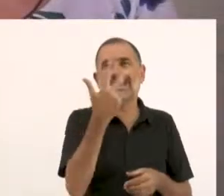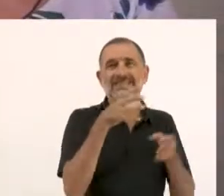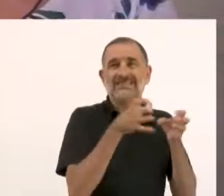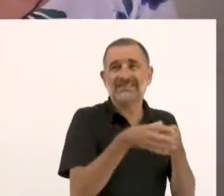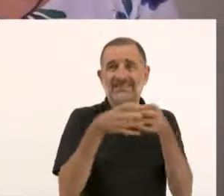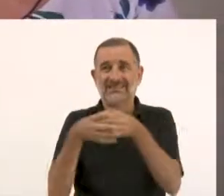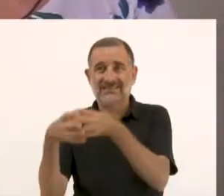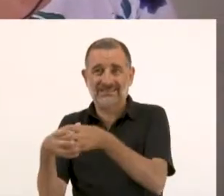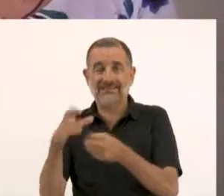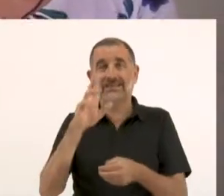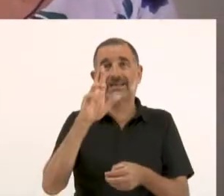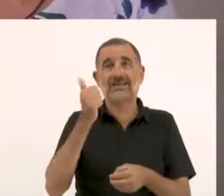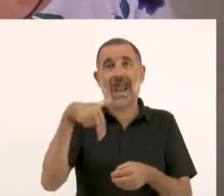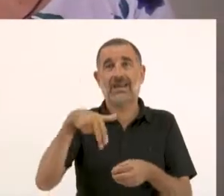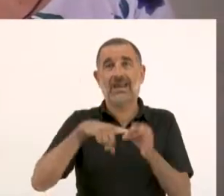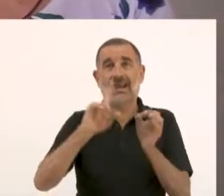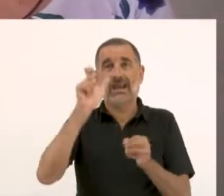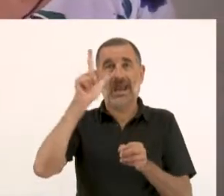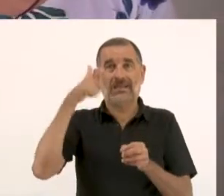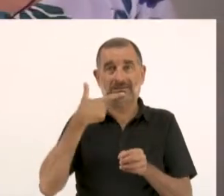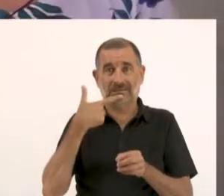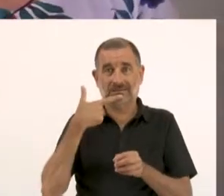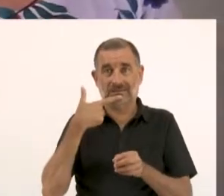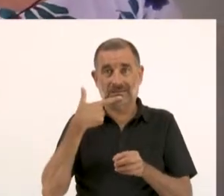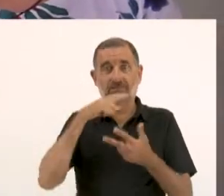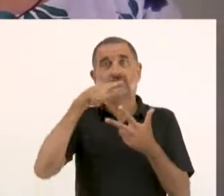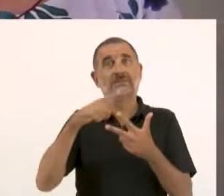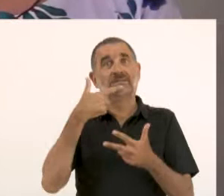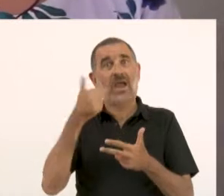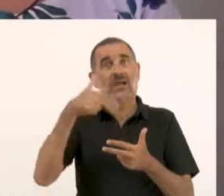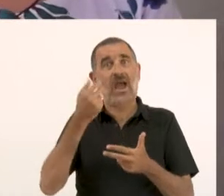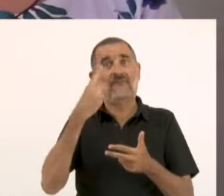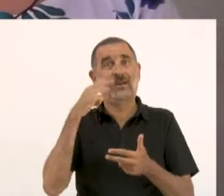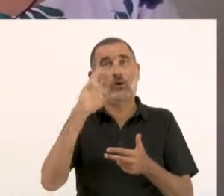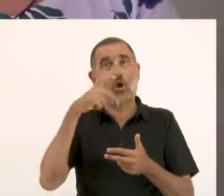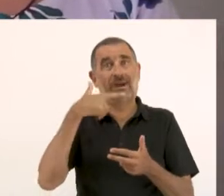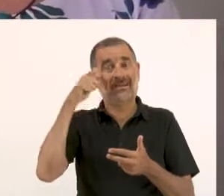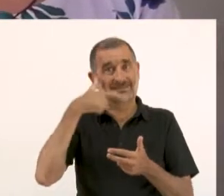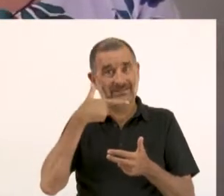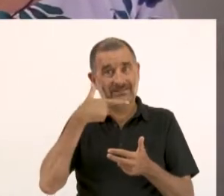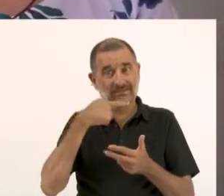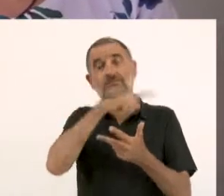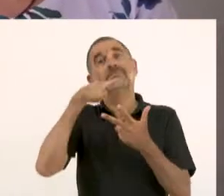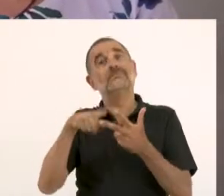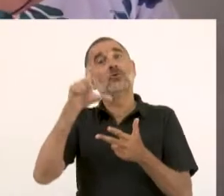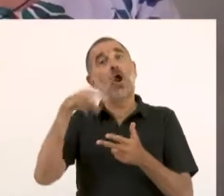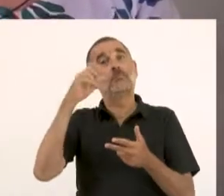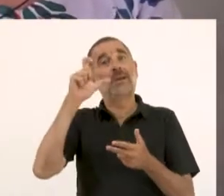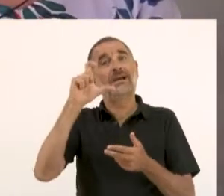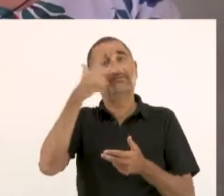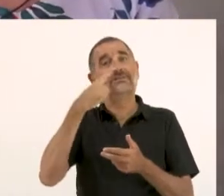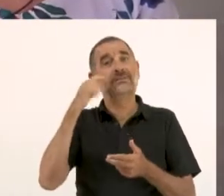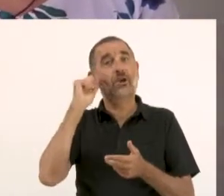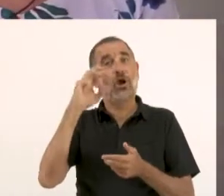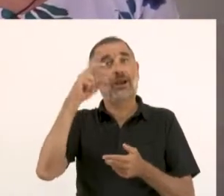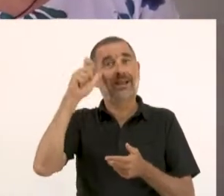el sur, San Evirones y Comechingones. La mayor cantidad de comunidades reconocidas por el Estado son